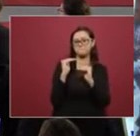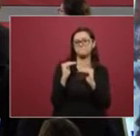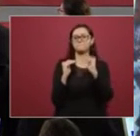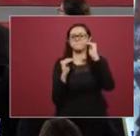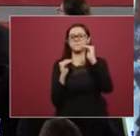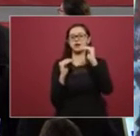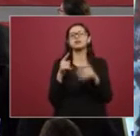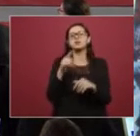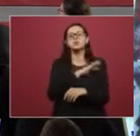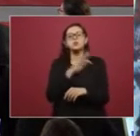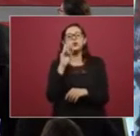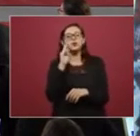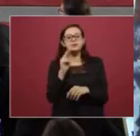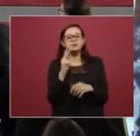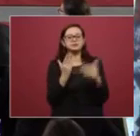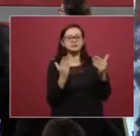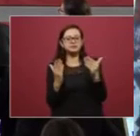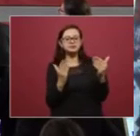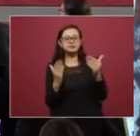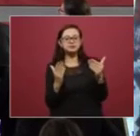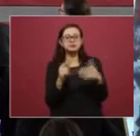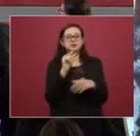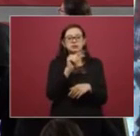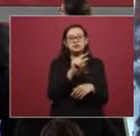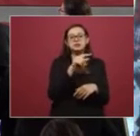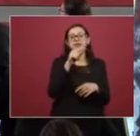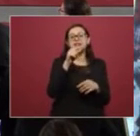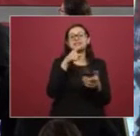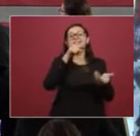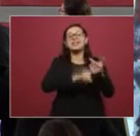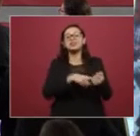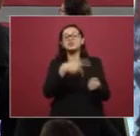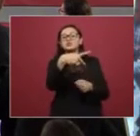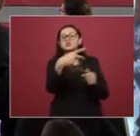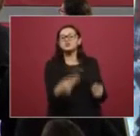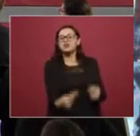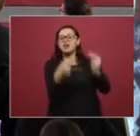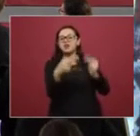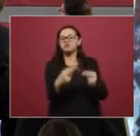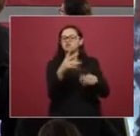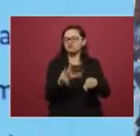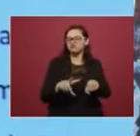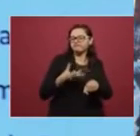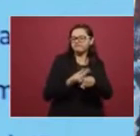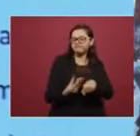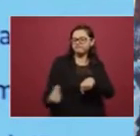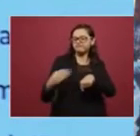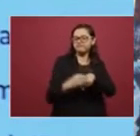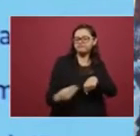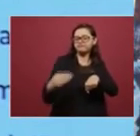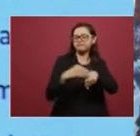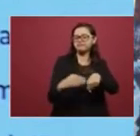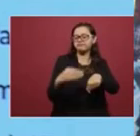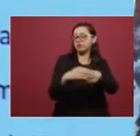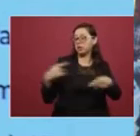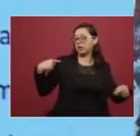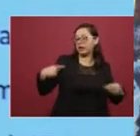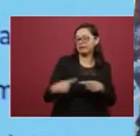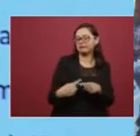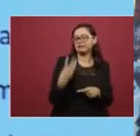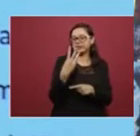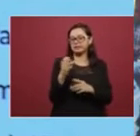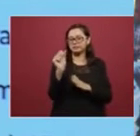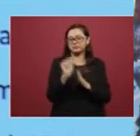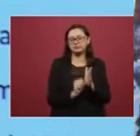de esta gráfica, es cómo han venido aumentando los márgenes con relación al primer trimestre de hace un año. Es decir, en la